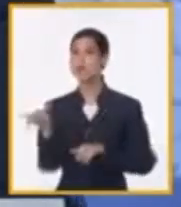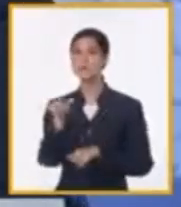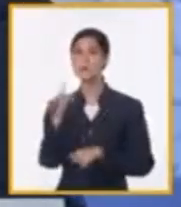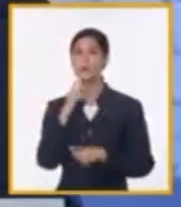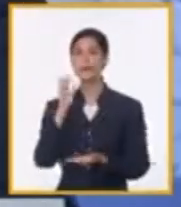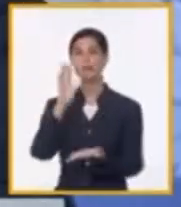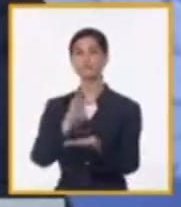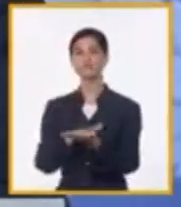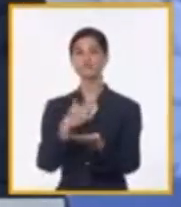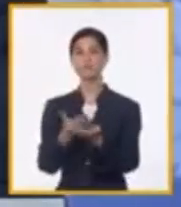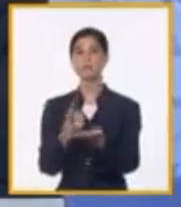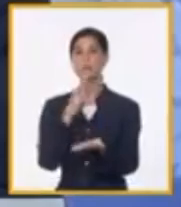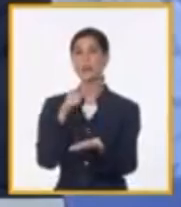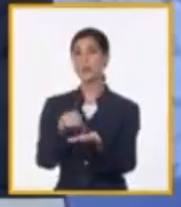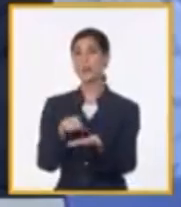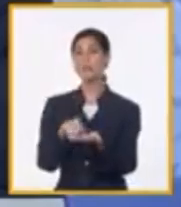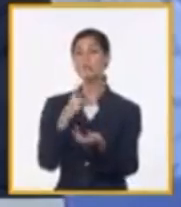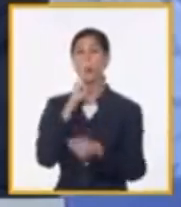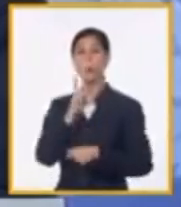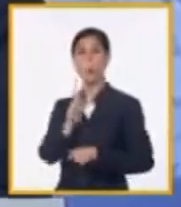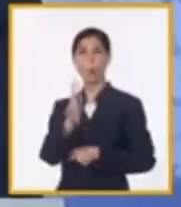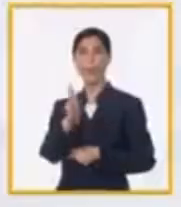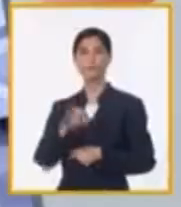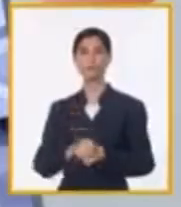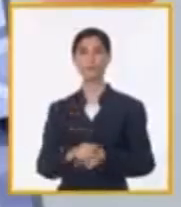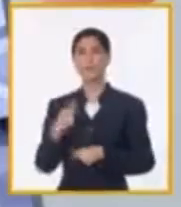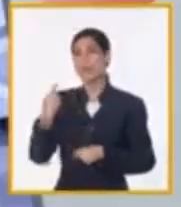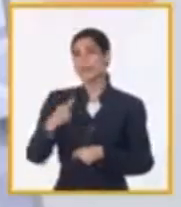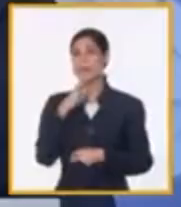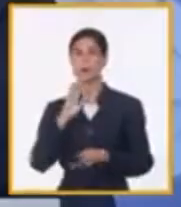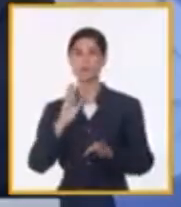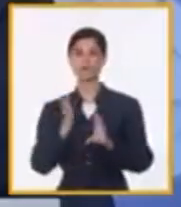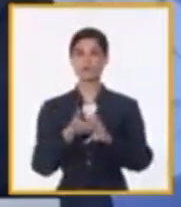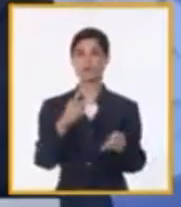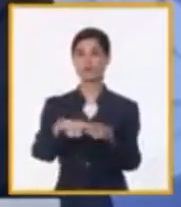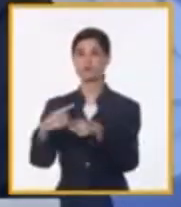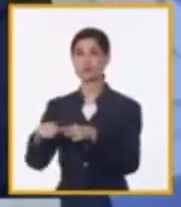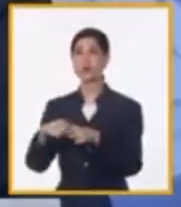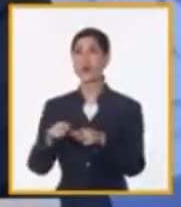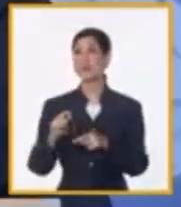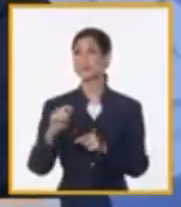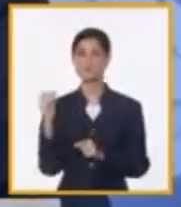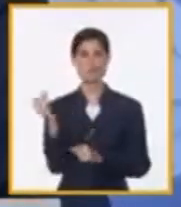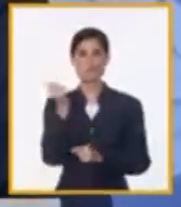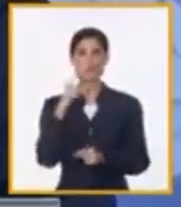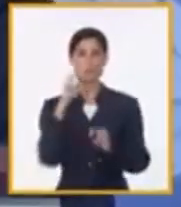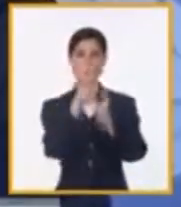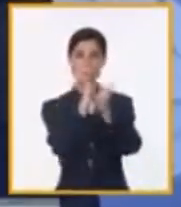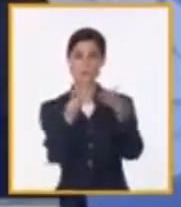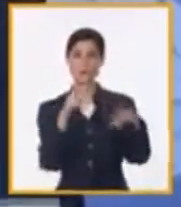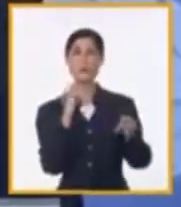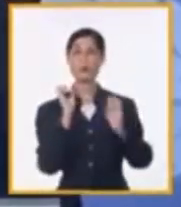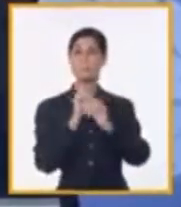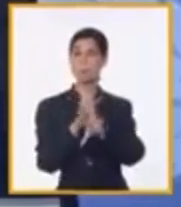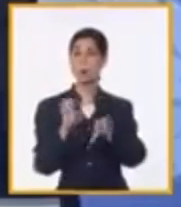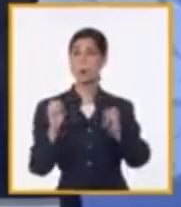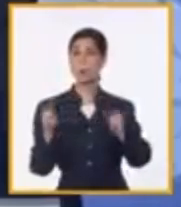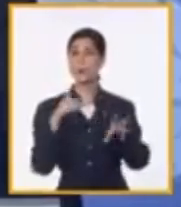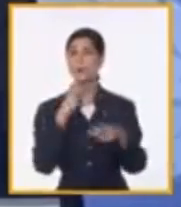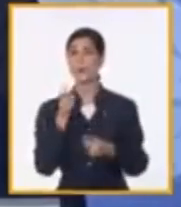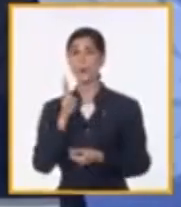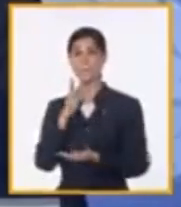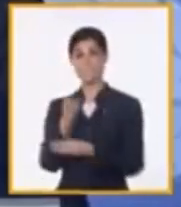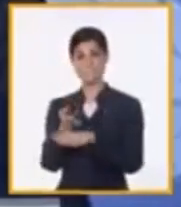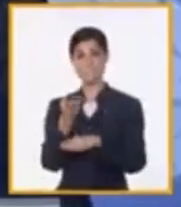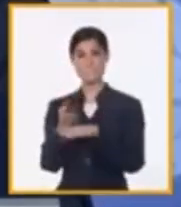excandidato de que si no se retracta en sus acusaciones publicaría un segundo documento donde él solicita el resguardo de sus